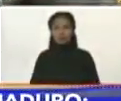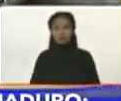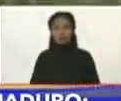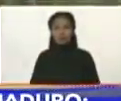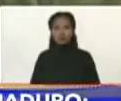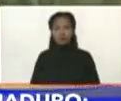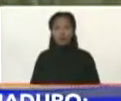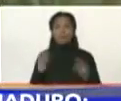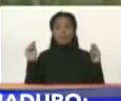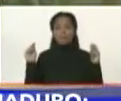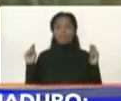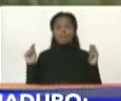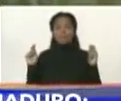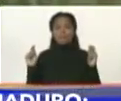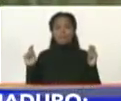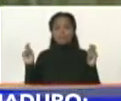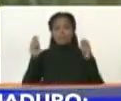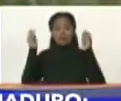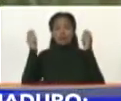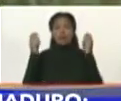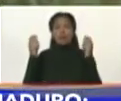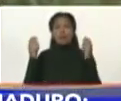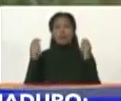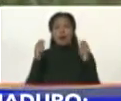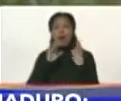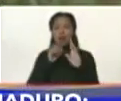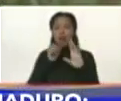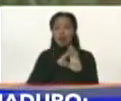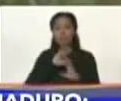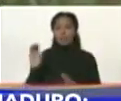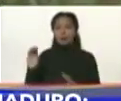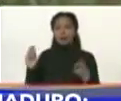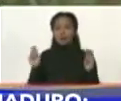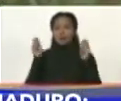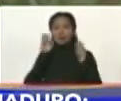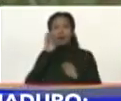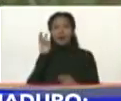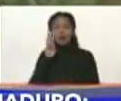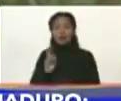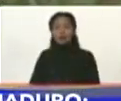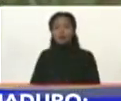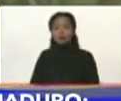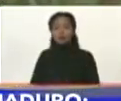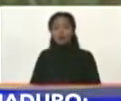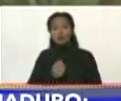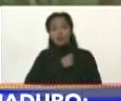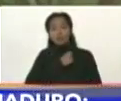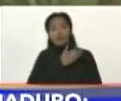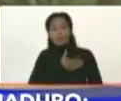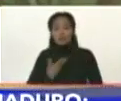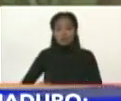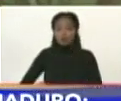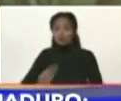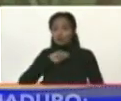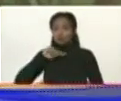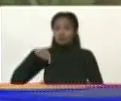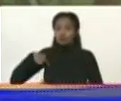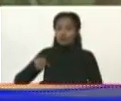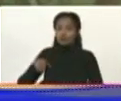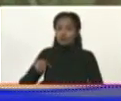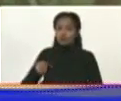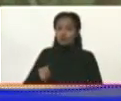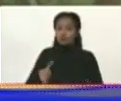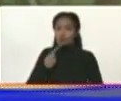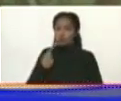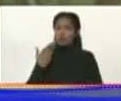¡Viva la patria! ¡Viva Evo! Bueno, compatriota, presidente, nosotros, como usted